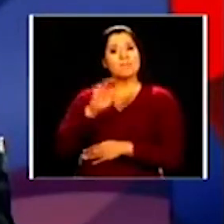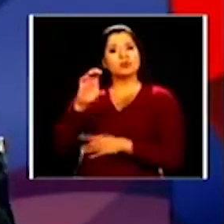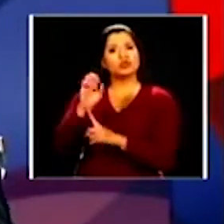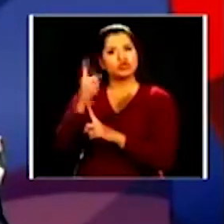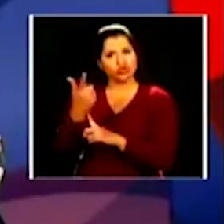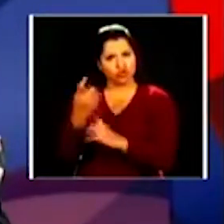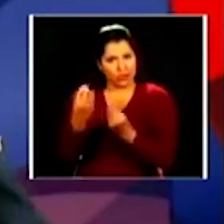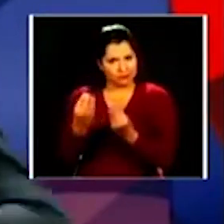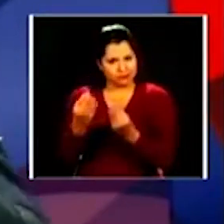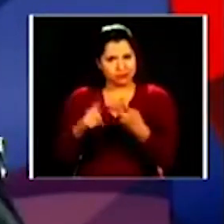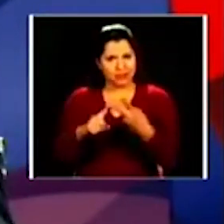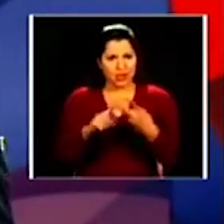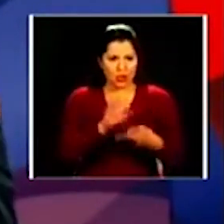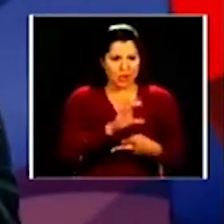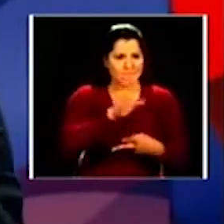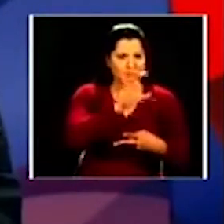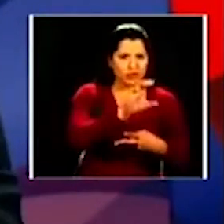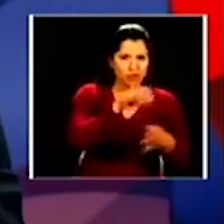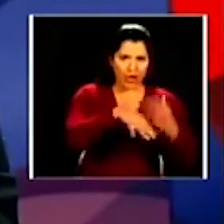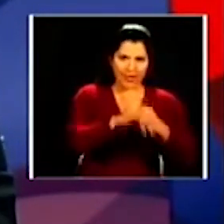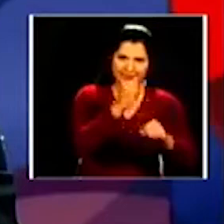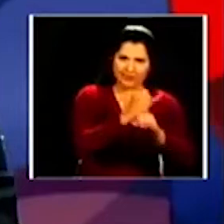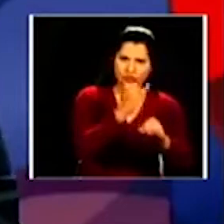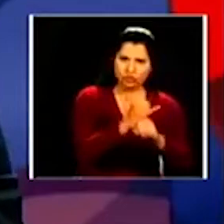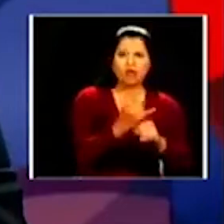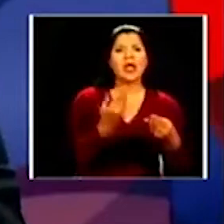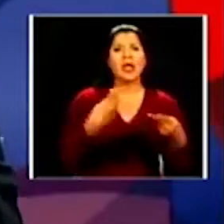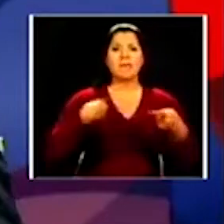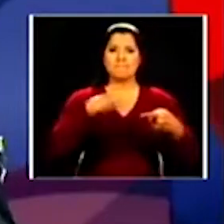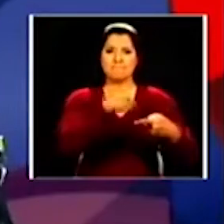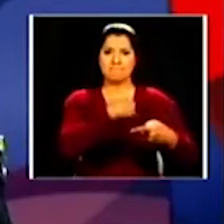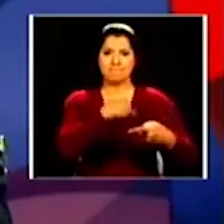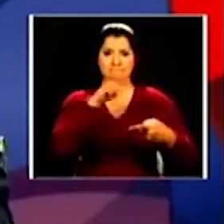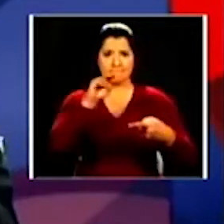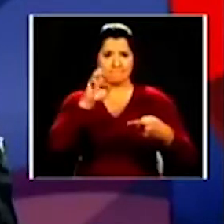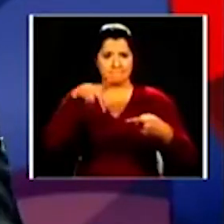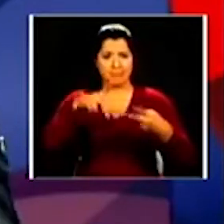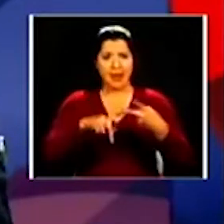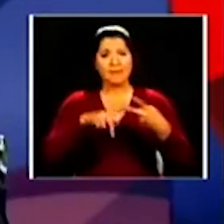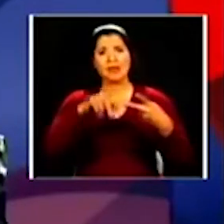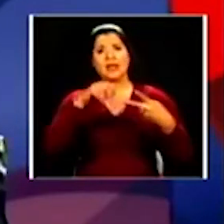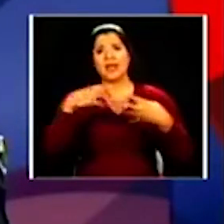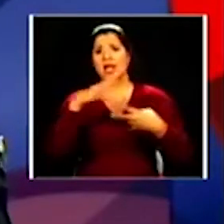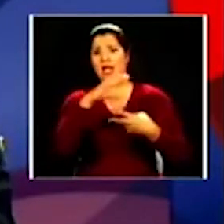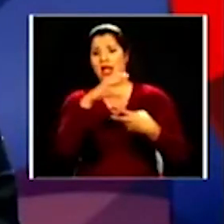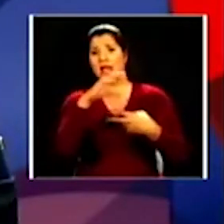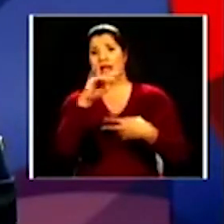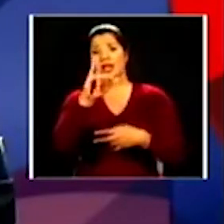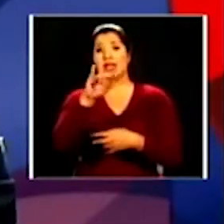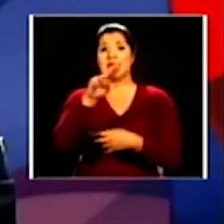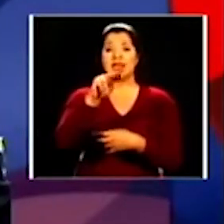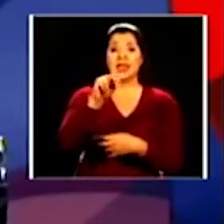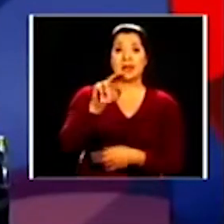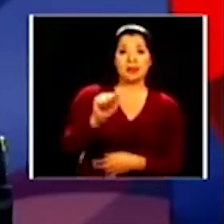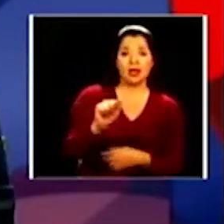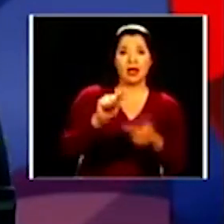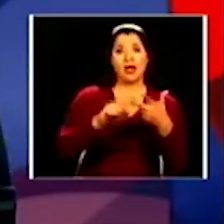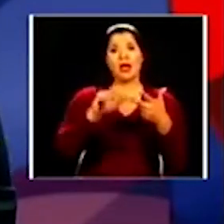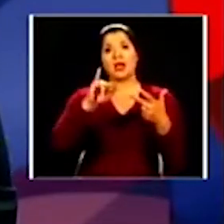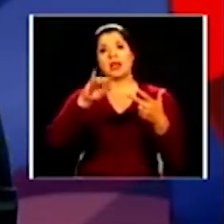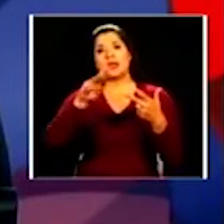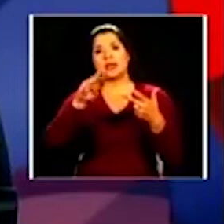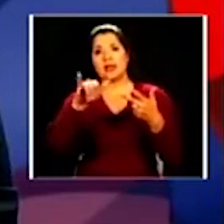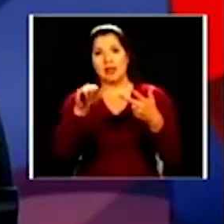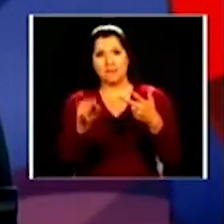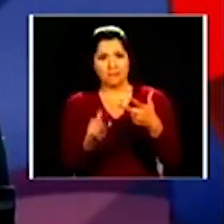institucional en el MEP, en el Ministerio de Salud, en el INA, en el IAFA, en el IMAS. Pero no tiene una